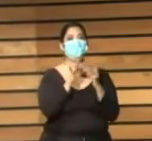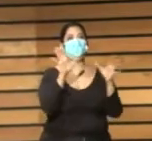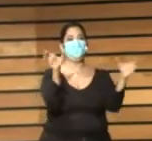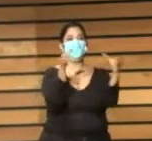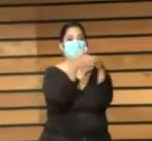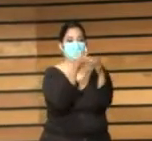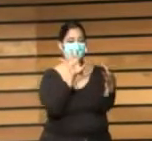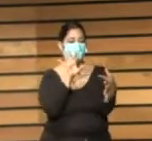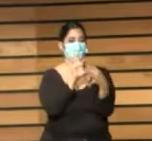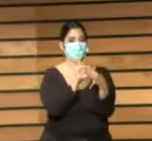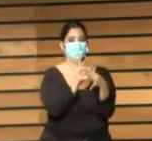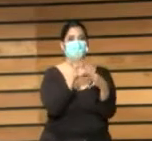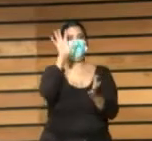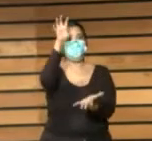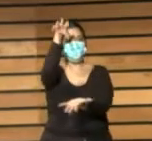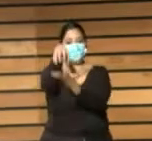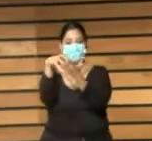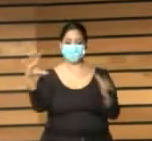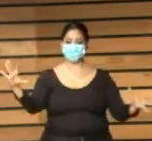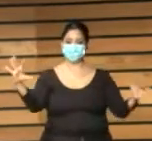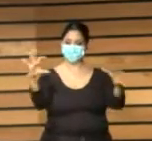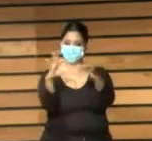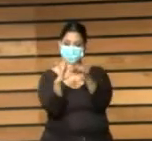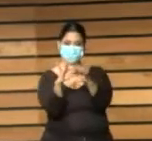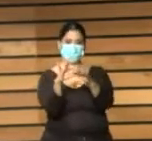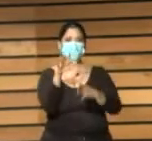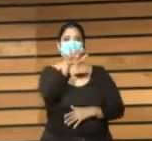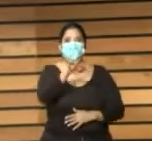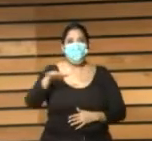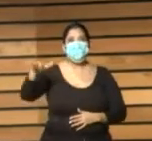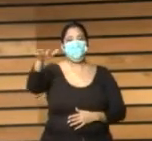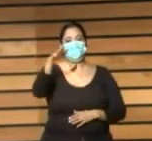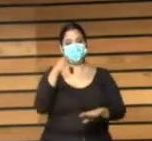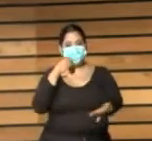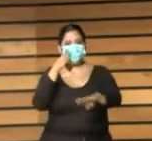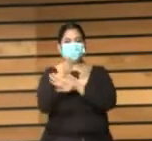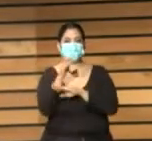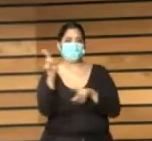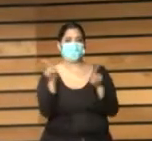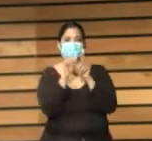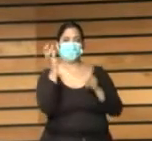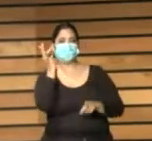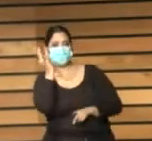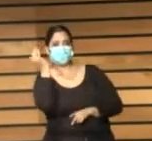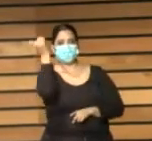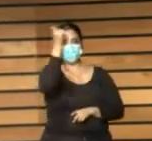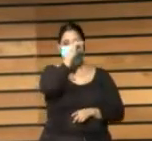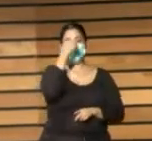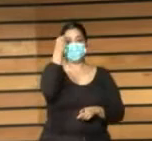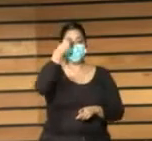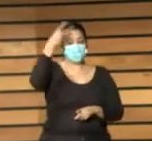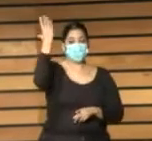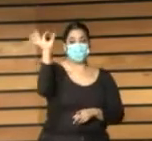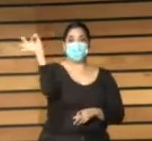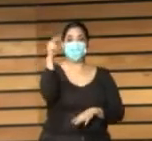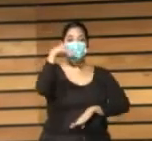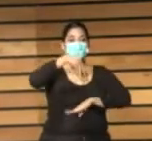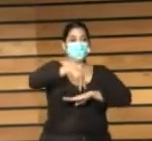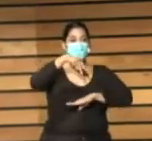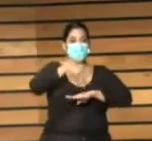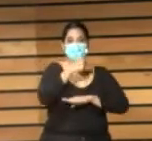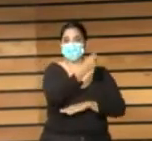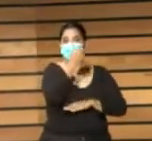ofreciéndose como un espacio de intercambio personal, un espacio mixto, presencial y virtual, del que cada persona pueda hacer un